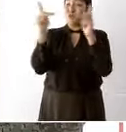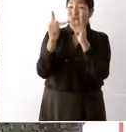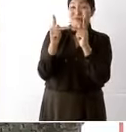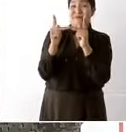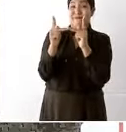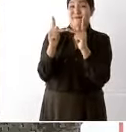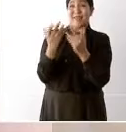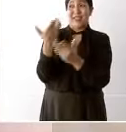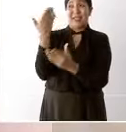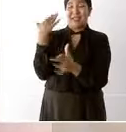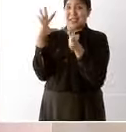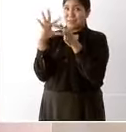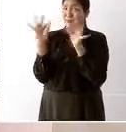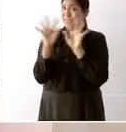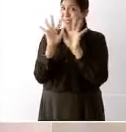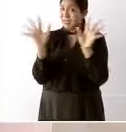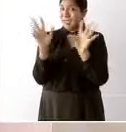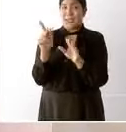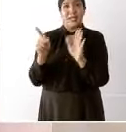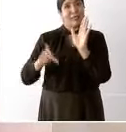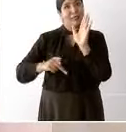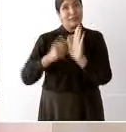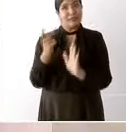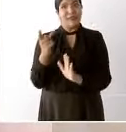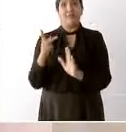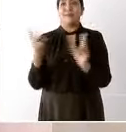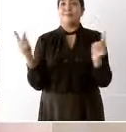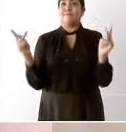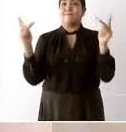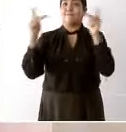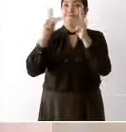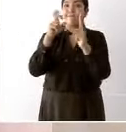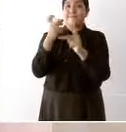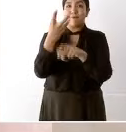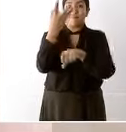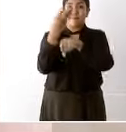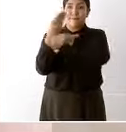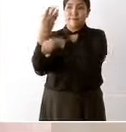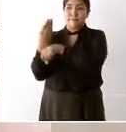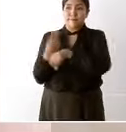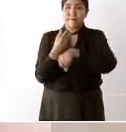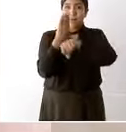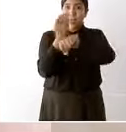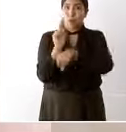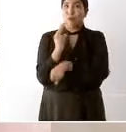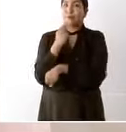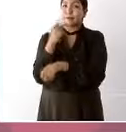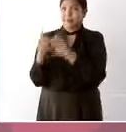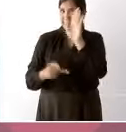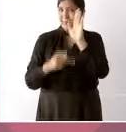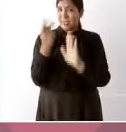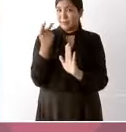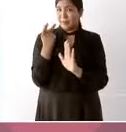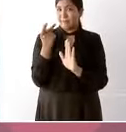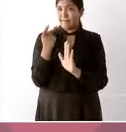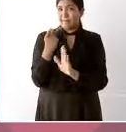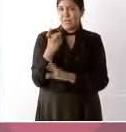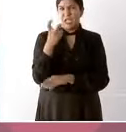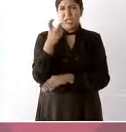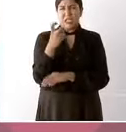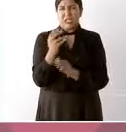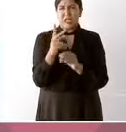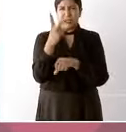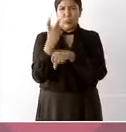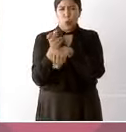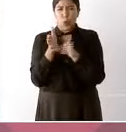primera etapa va a ser la reactivación de todos esos puentes, posteriormente sería la segunda etapa, la rehabilitación de